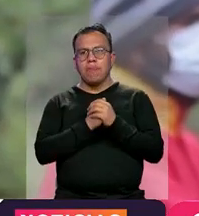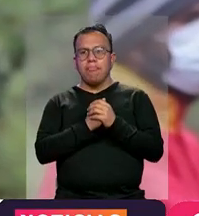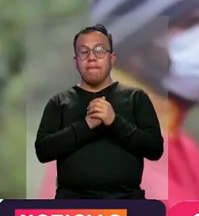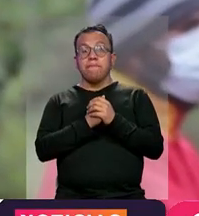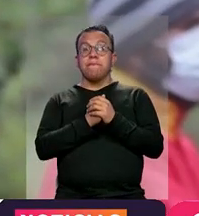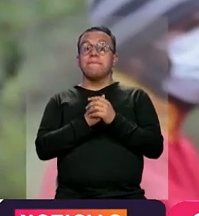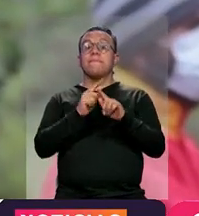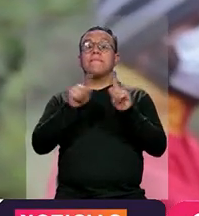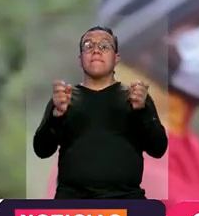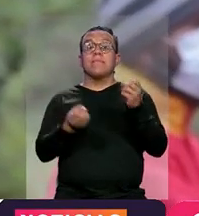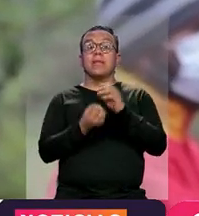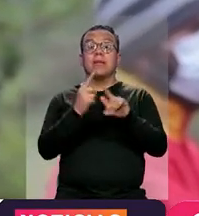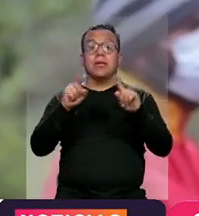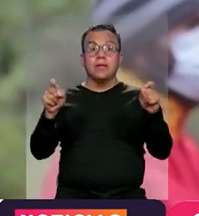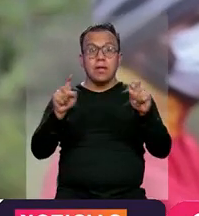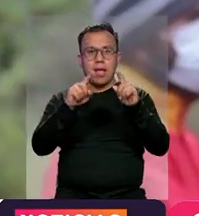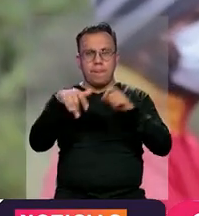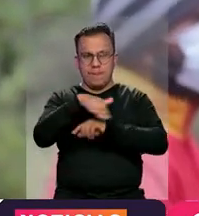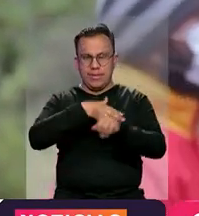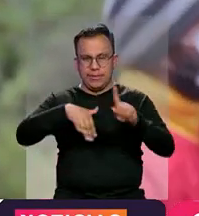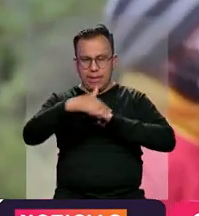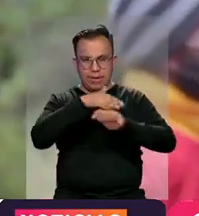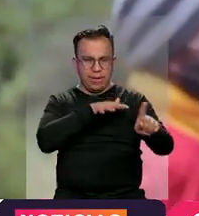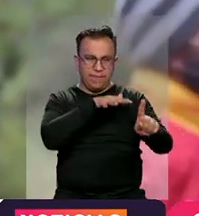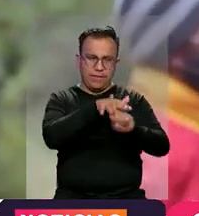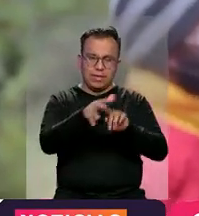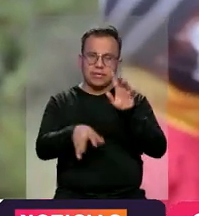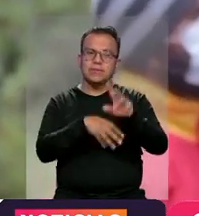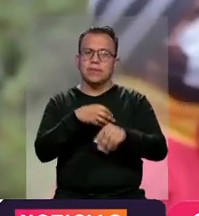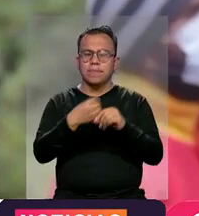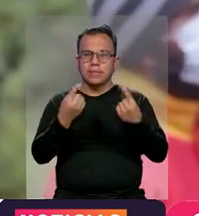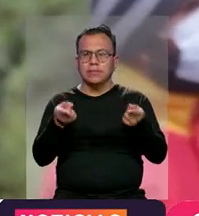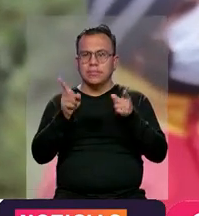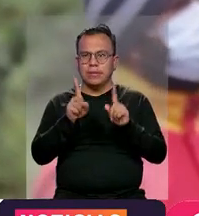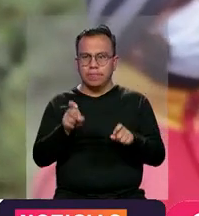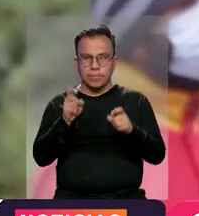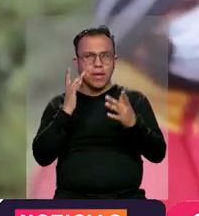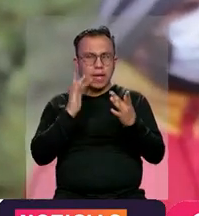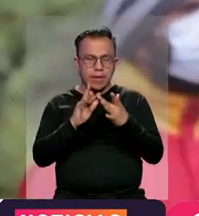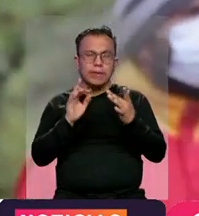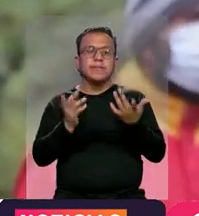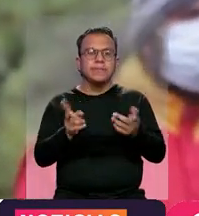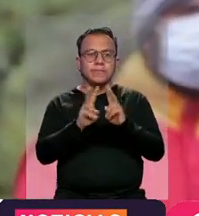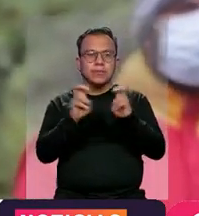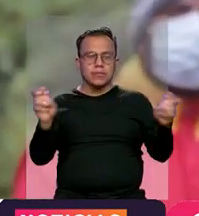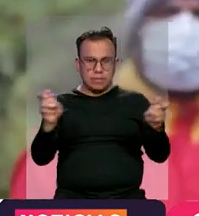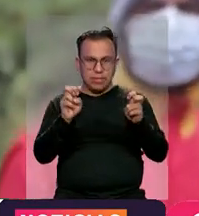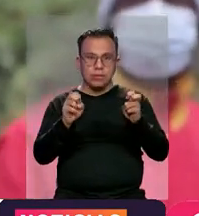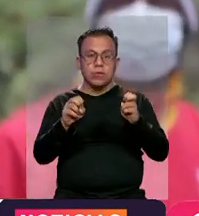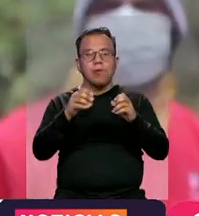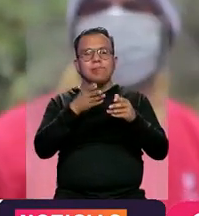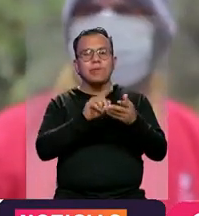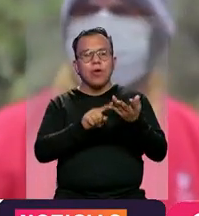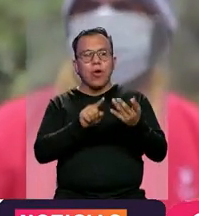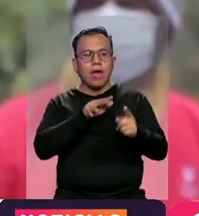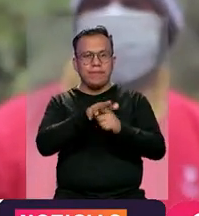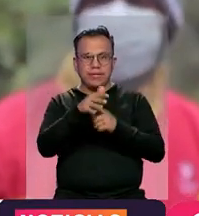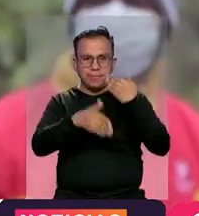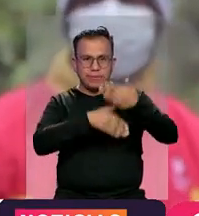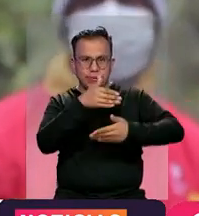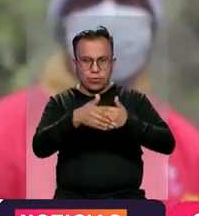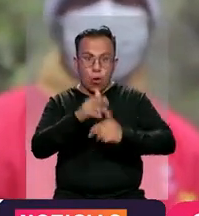No solamente estamos verificando el tema ambiental, sino el tema de que no nos hagan terraceo de manera irregular, que no nos